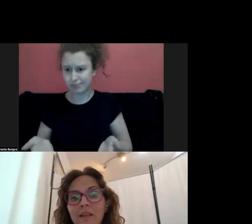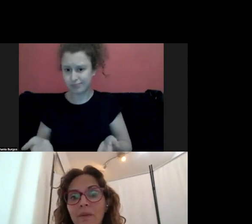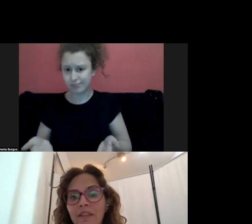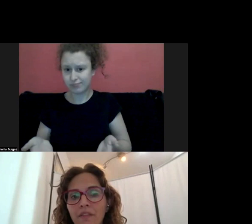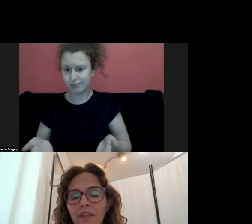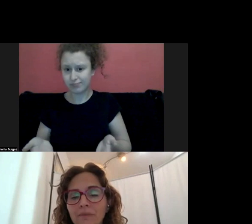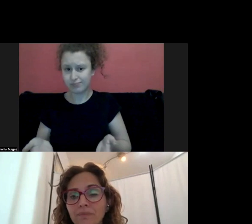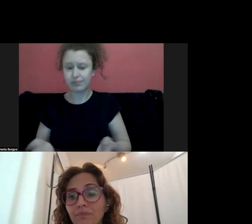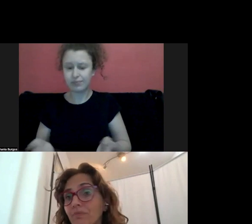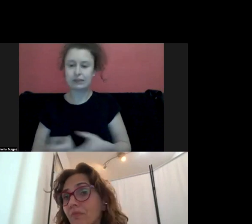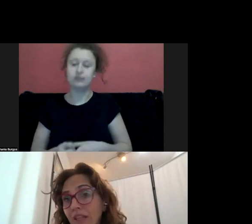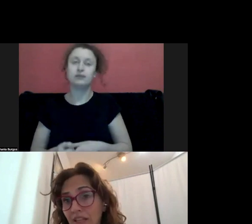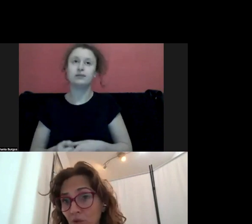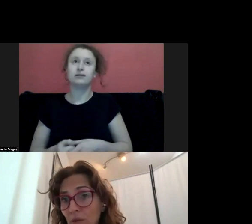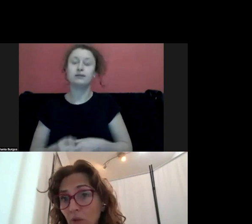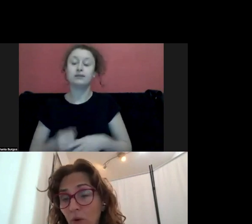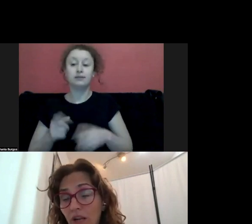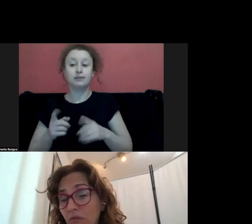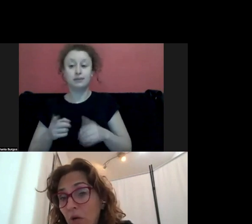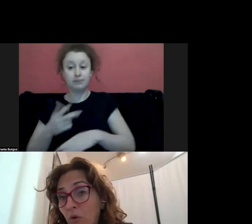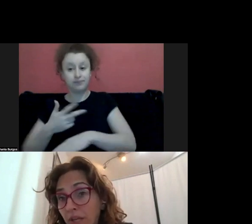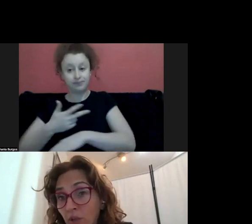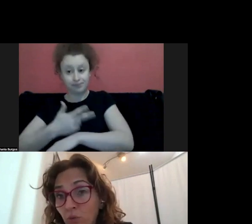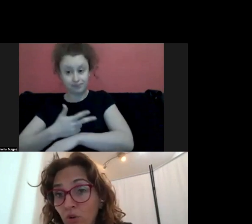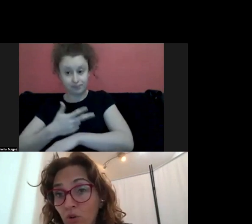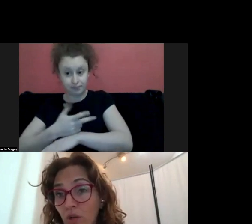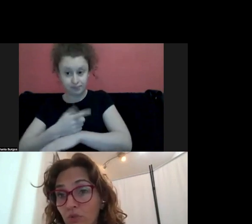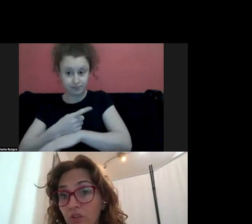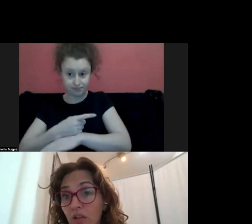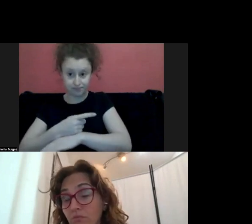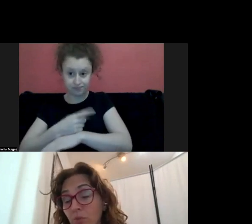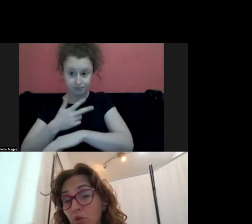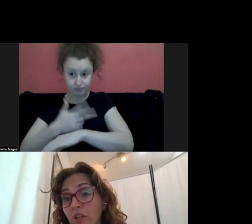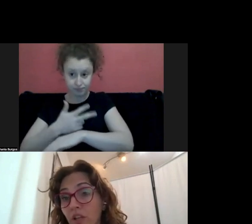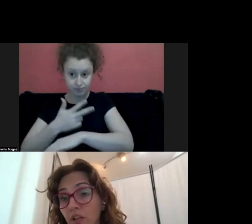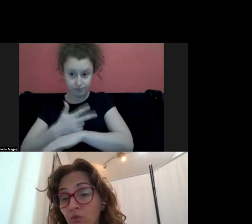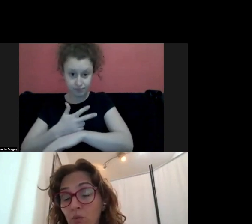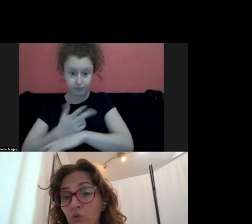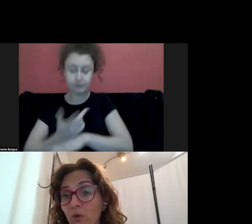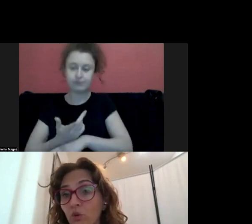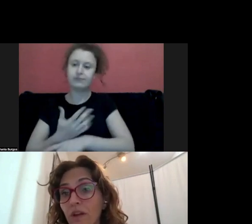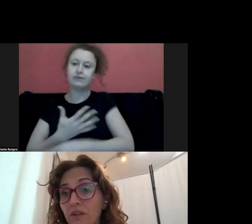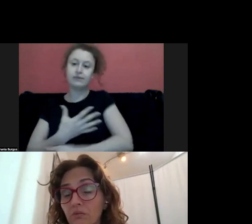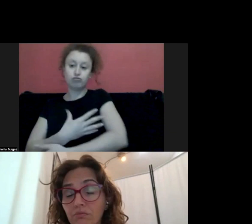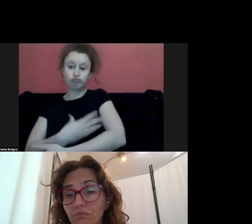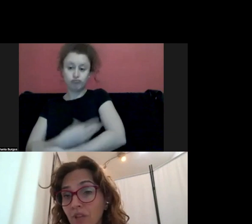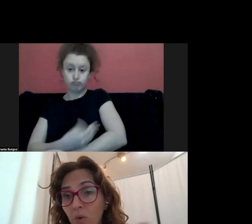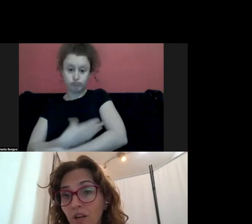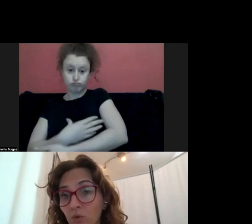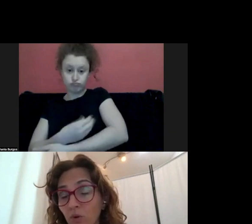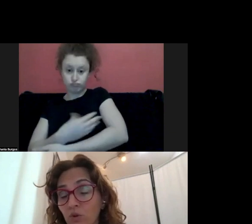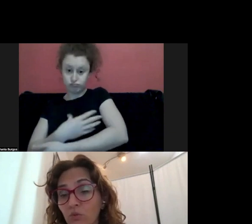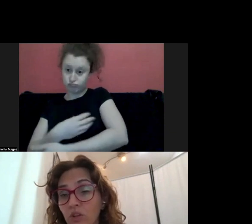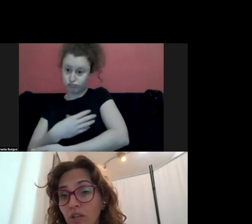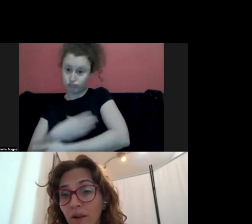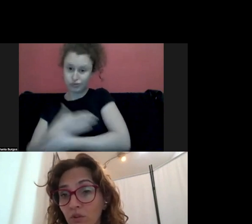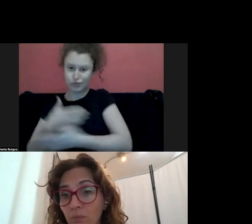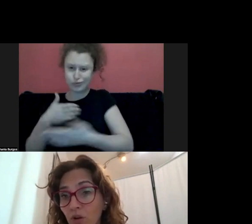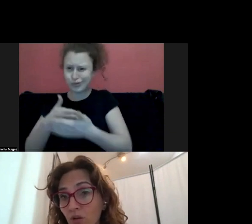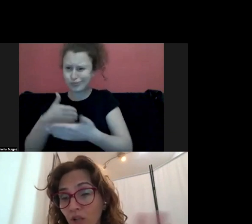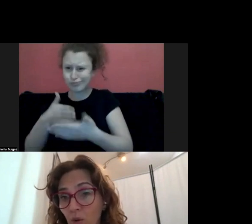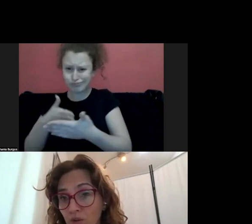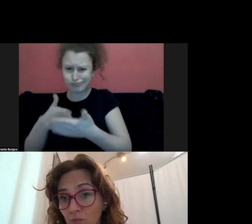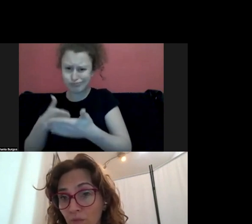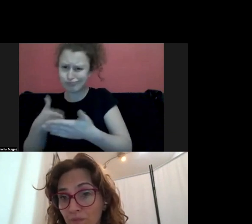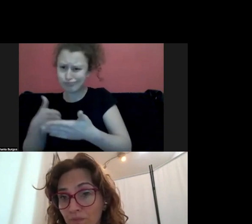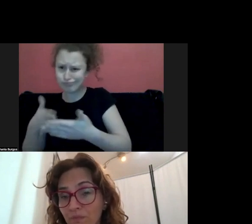y la independencia. Esto es habitual, aunque tu hijo no sea autista, porque esto lo hemos oído todas, da igual que tu hijo sea autista,